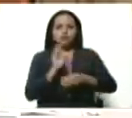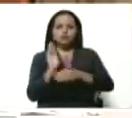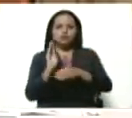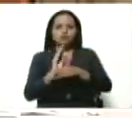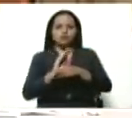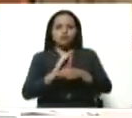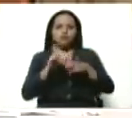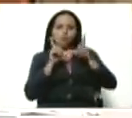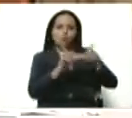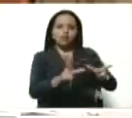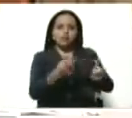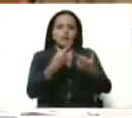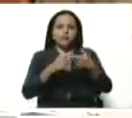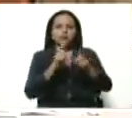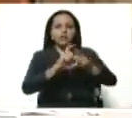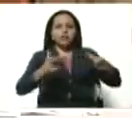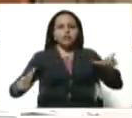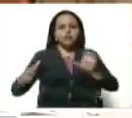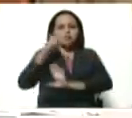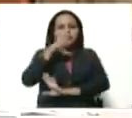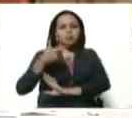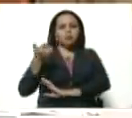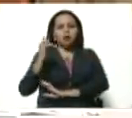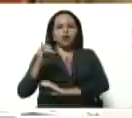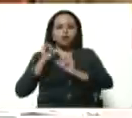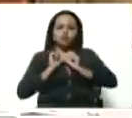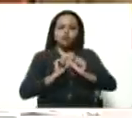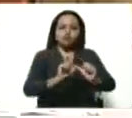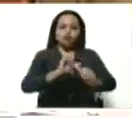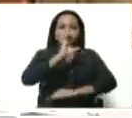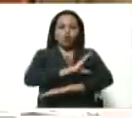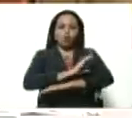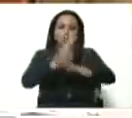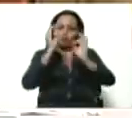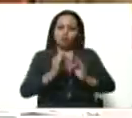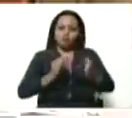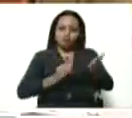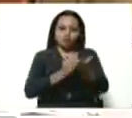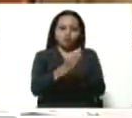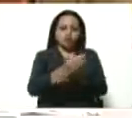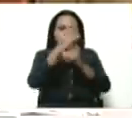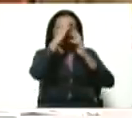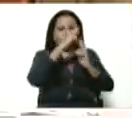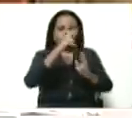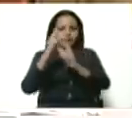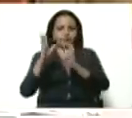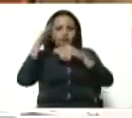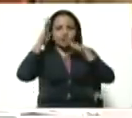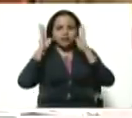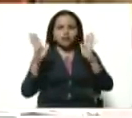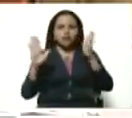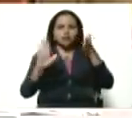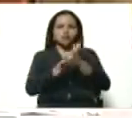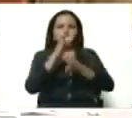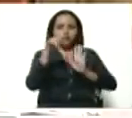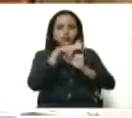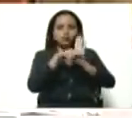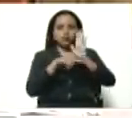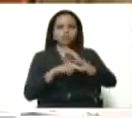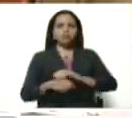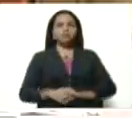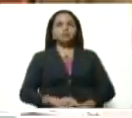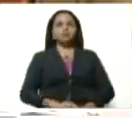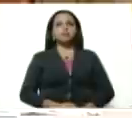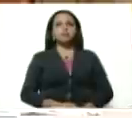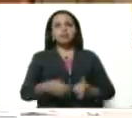pero en general nuestro pueblo ha sido muy disciplinado en el respeto y en la atención de las medidas bueno vamos